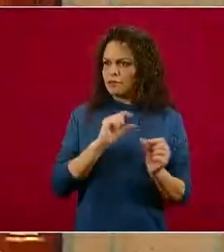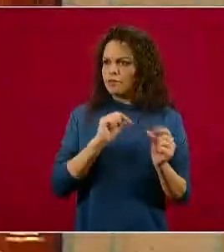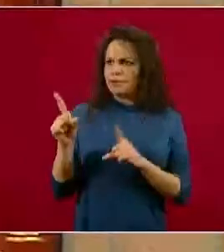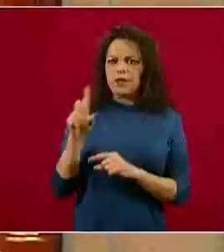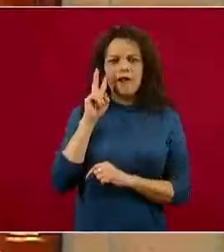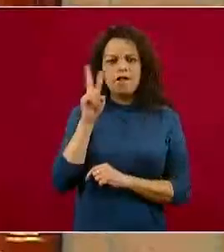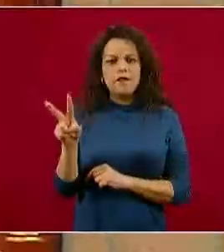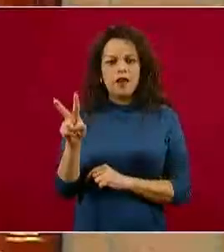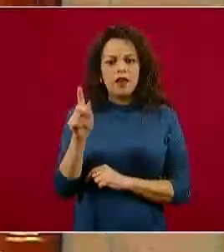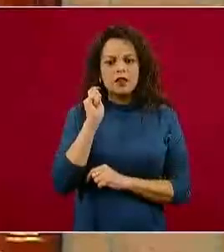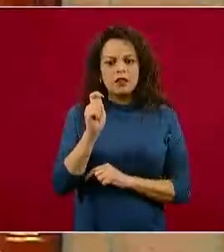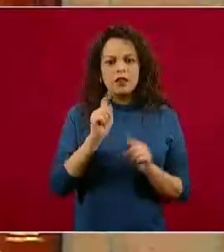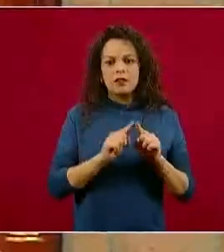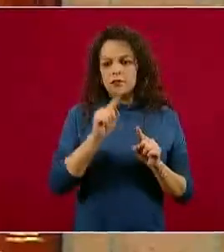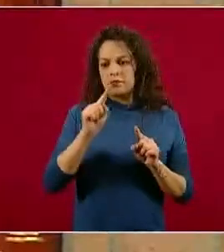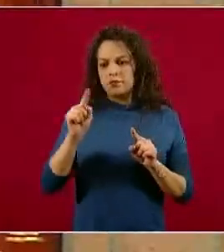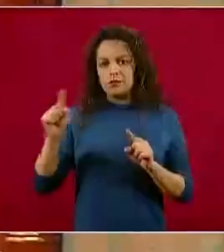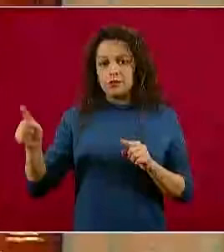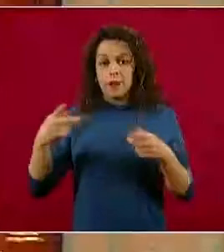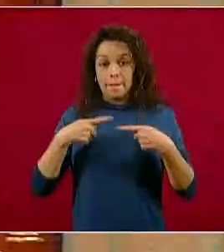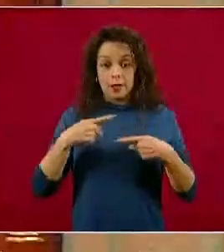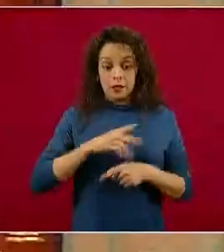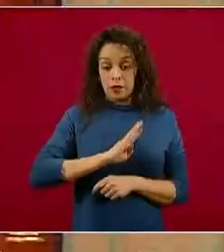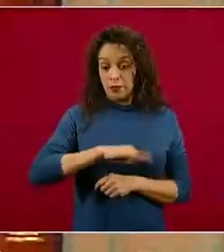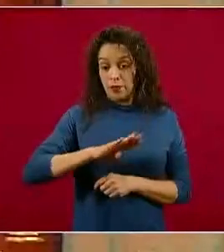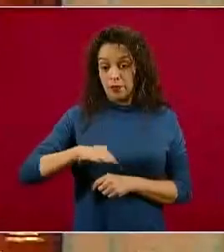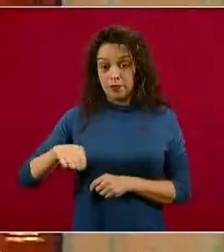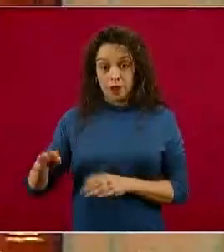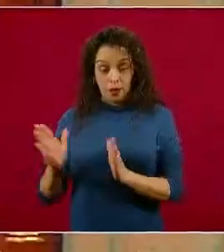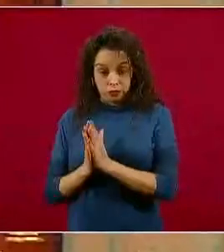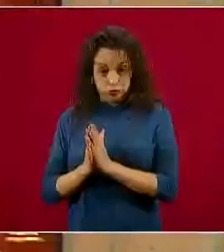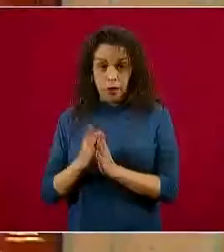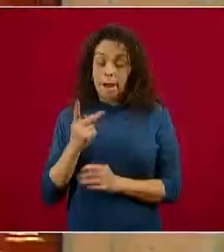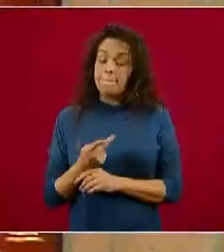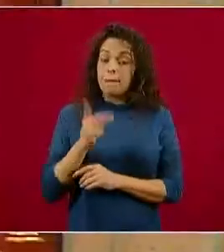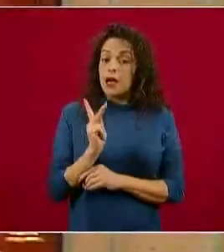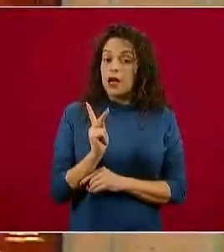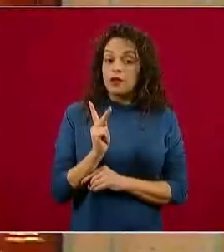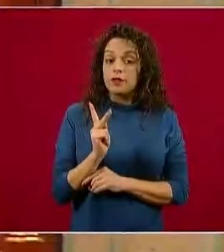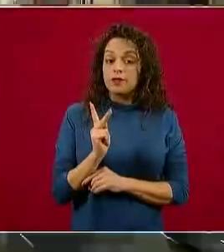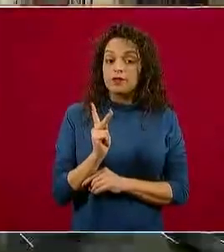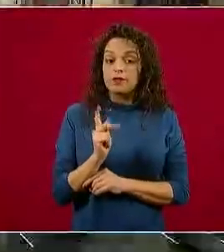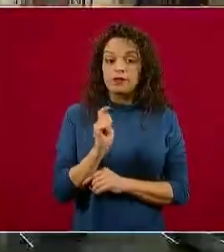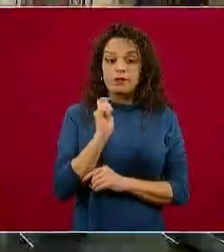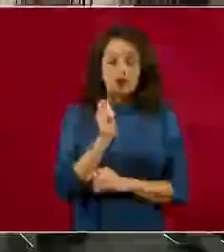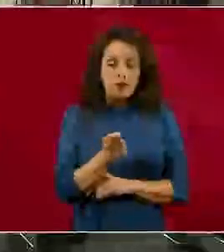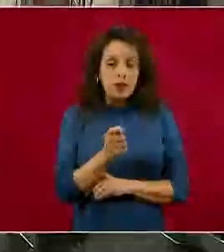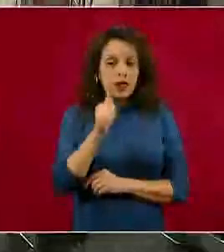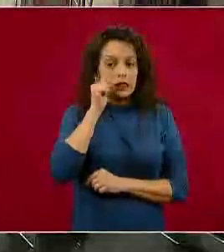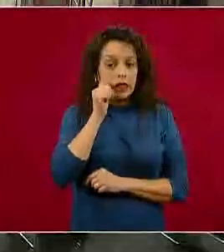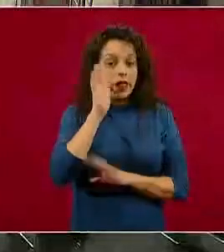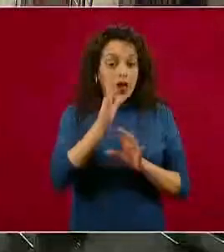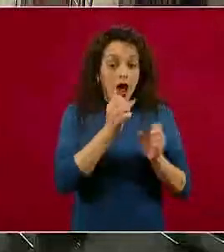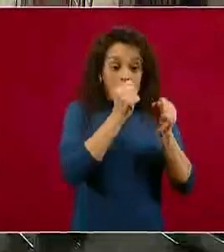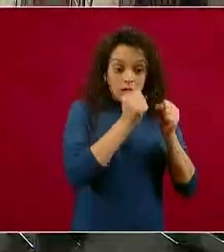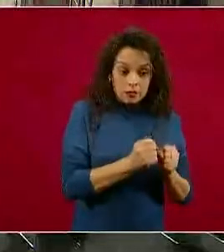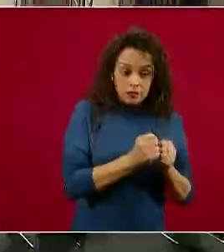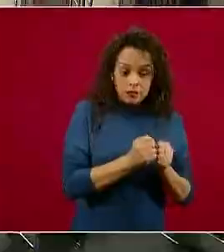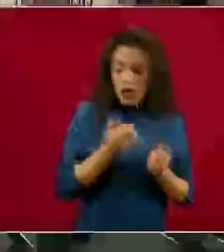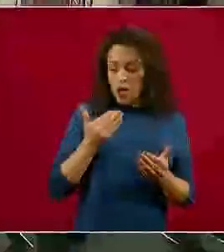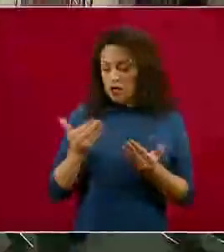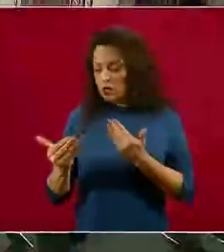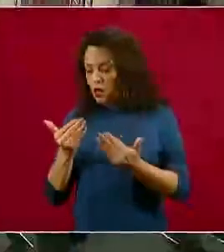graficábamos también la línea de defunciones. Sin embargo, por la escala, dado que siempre los casos confirmados y los